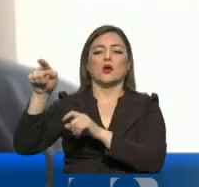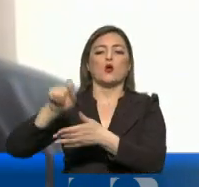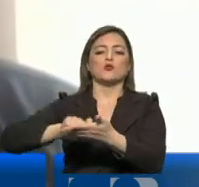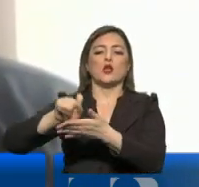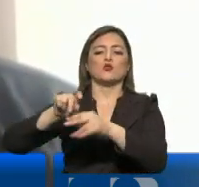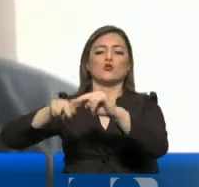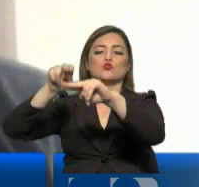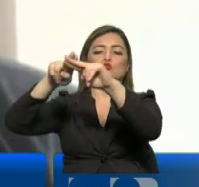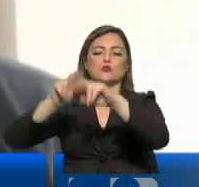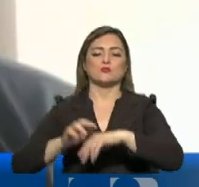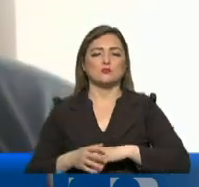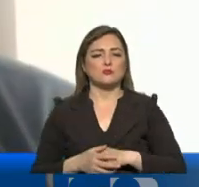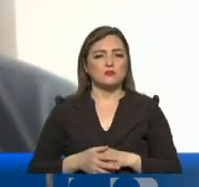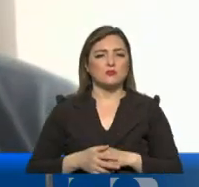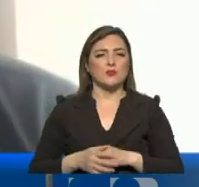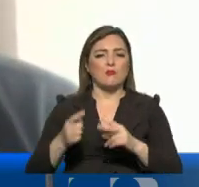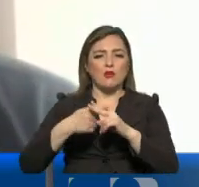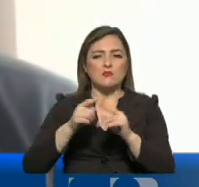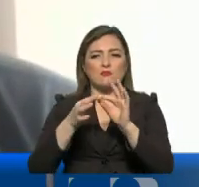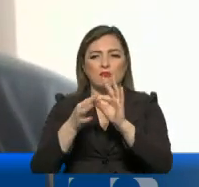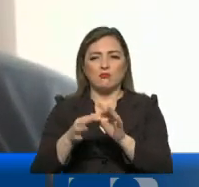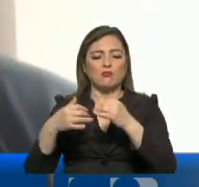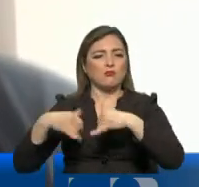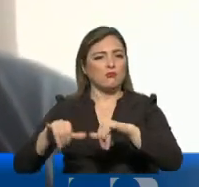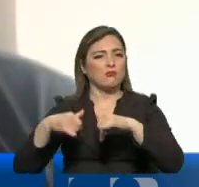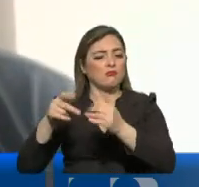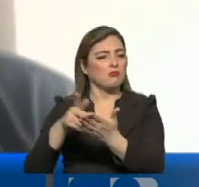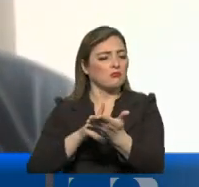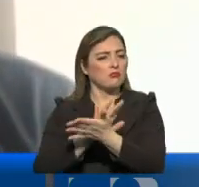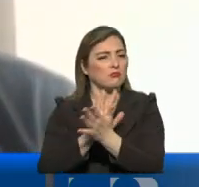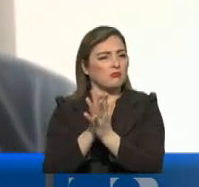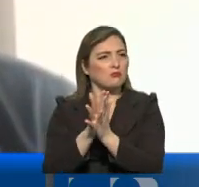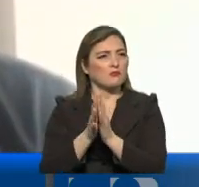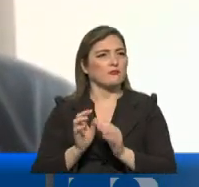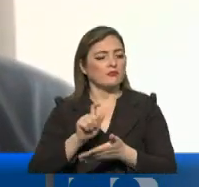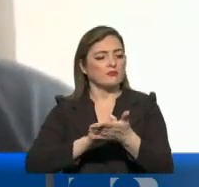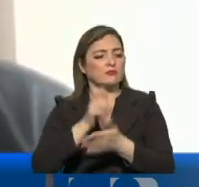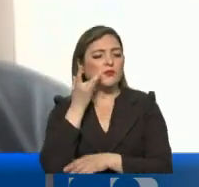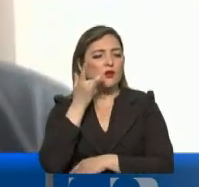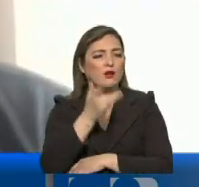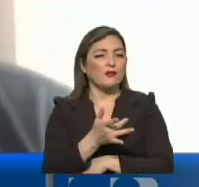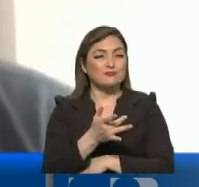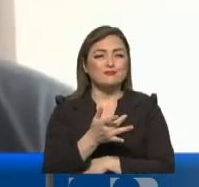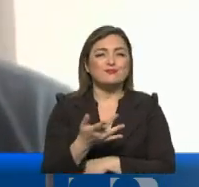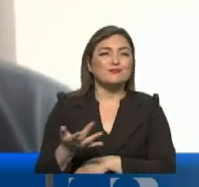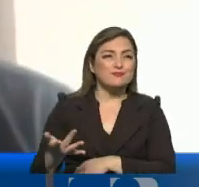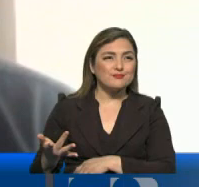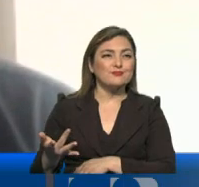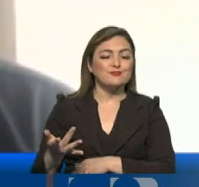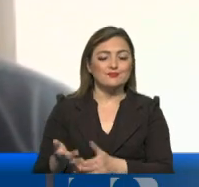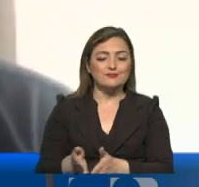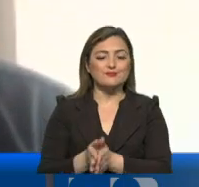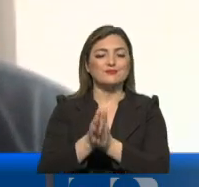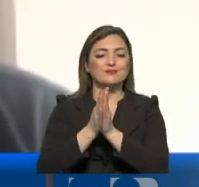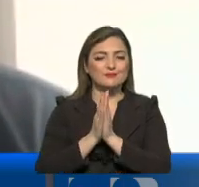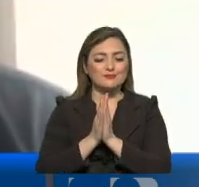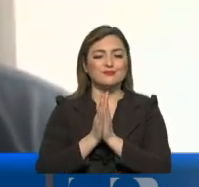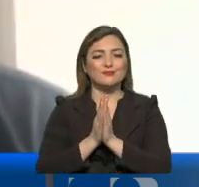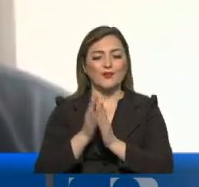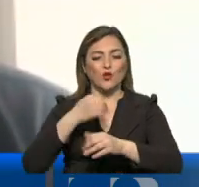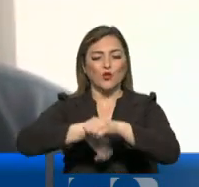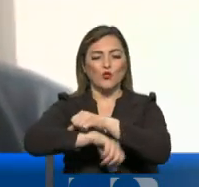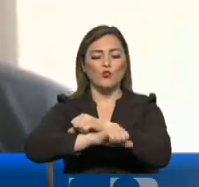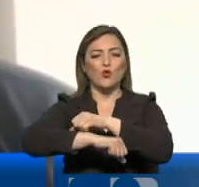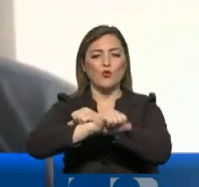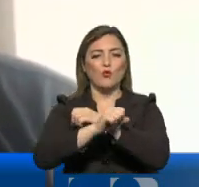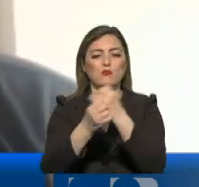este motivo, seguimos dando mantenimiento impagos. Lo raro de estos contratos es, como usted manifestó, se solicitaba que las canchas sean de